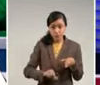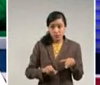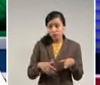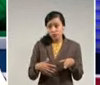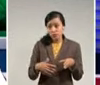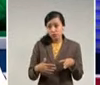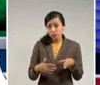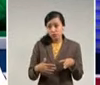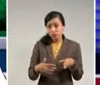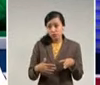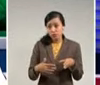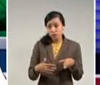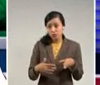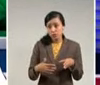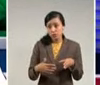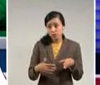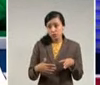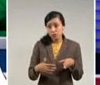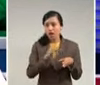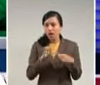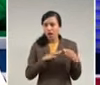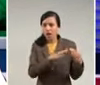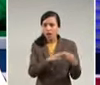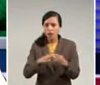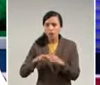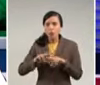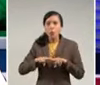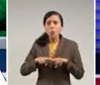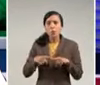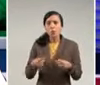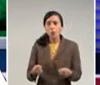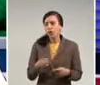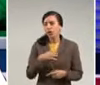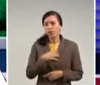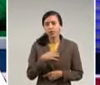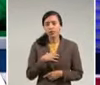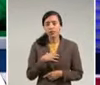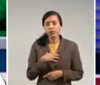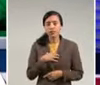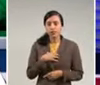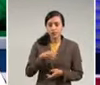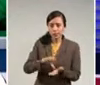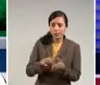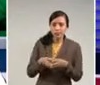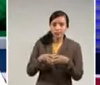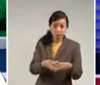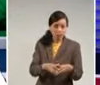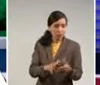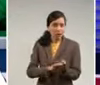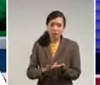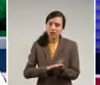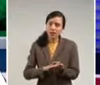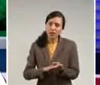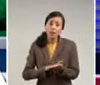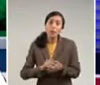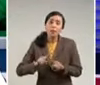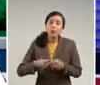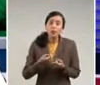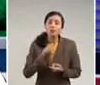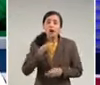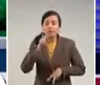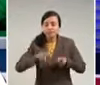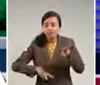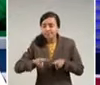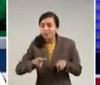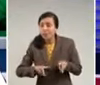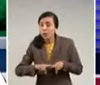3 que estuvieron en la comunidad porque no le correspondía la cuarentena, que también se está evaluando. Y hasta